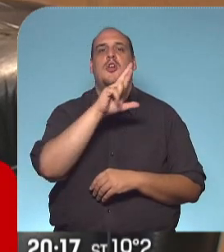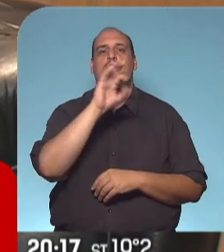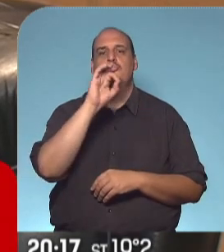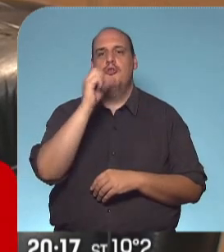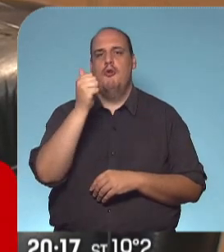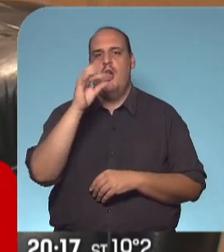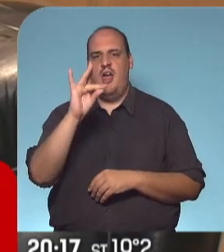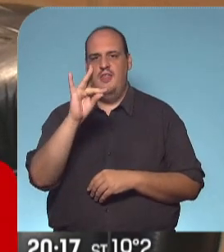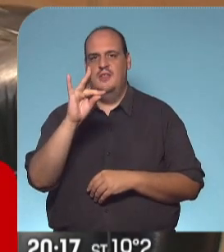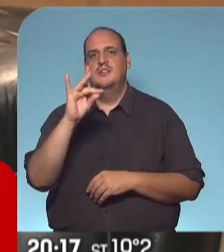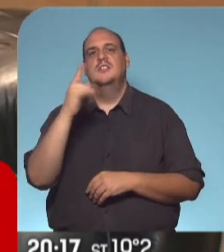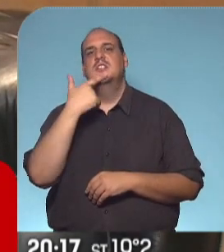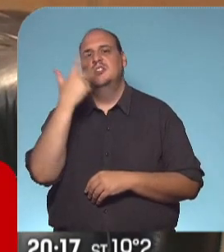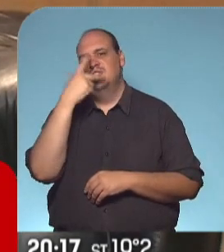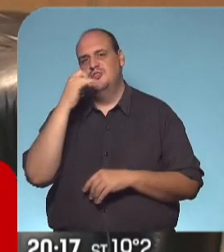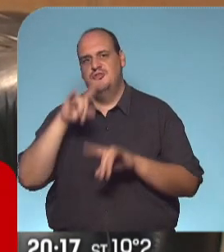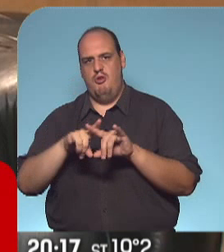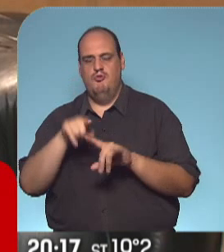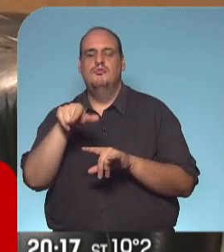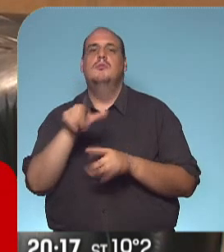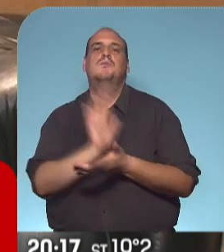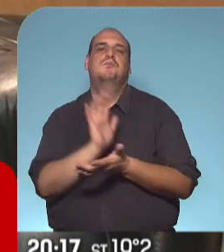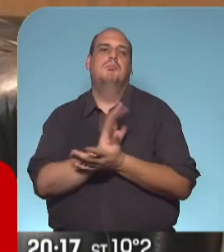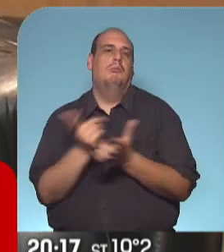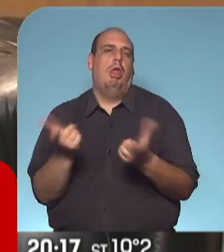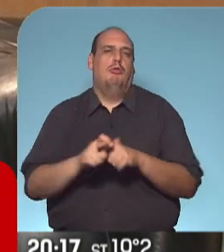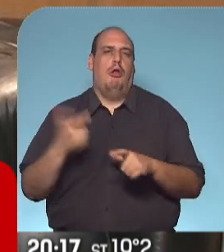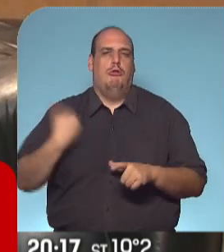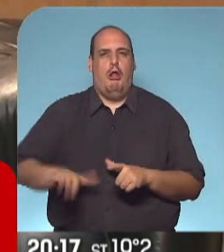son reuniones que normalmente se hacen